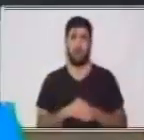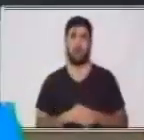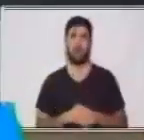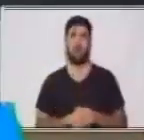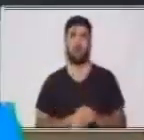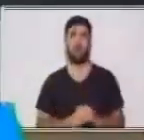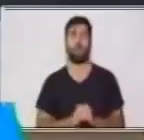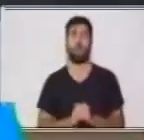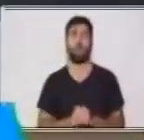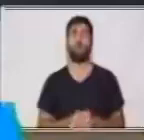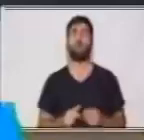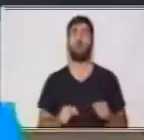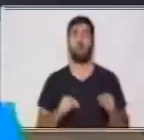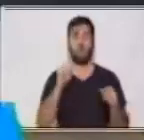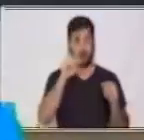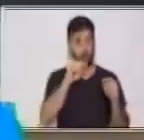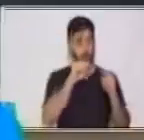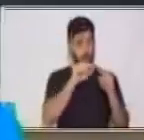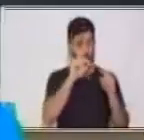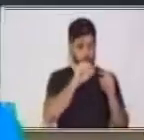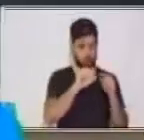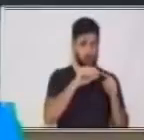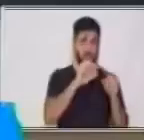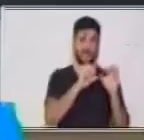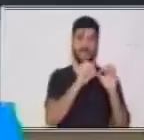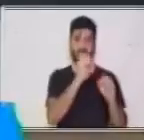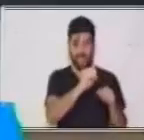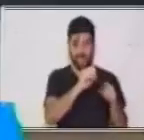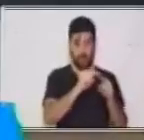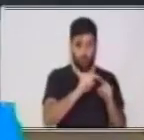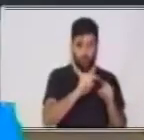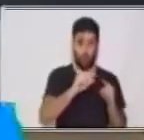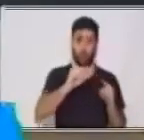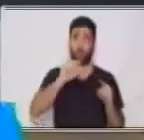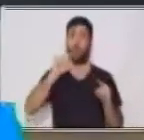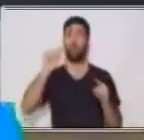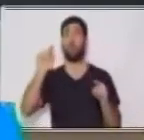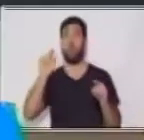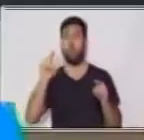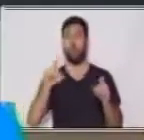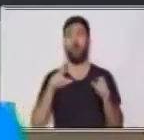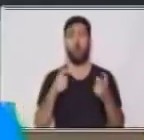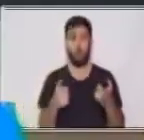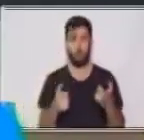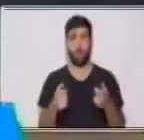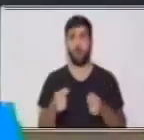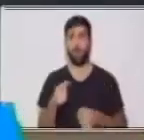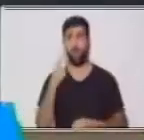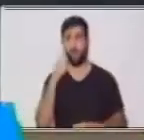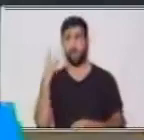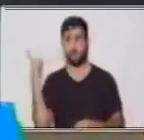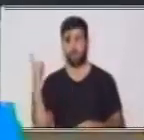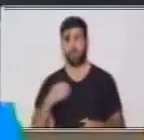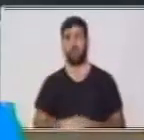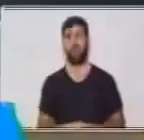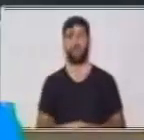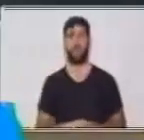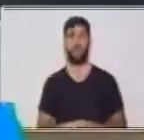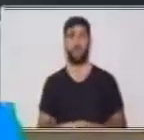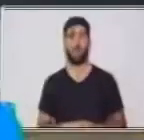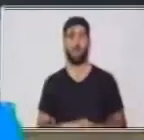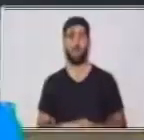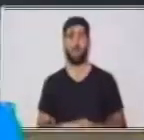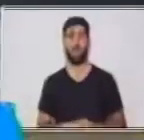Que a partir del 0 nosotros vamos a medir que hay 3 unidades en X y hay a partir del